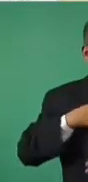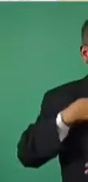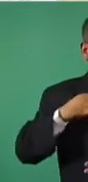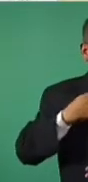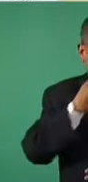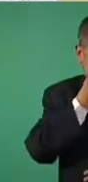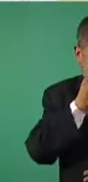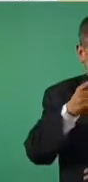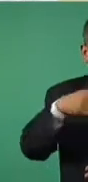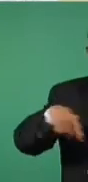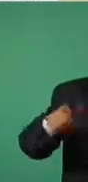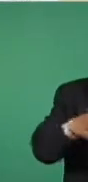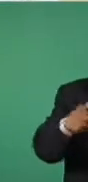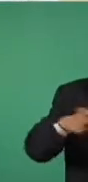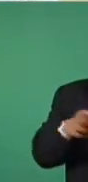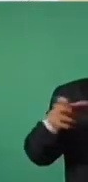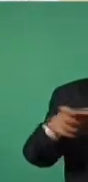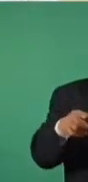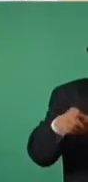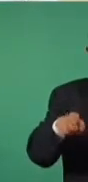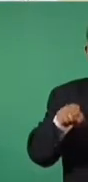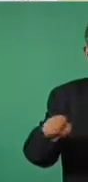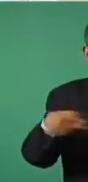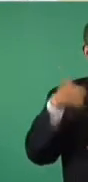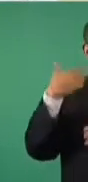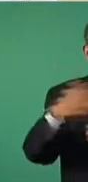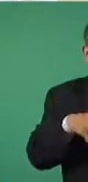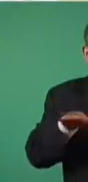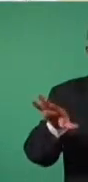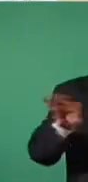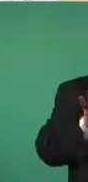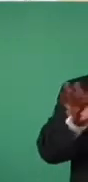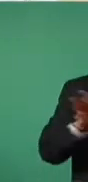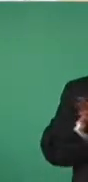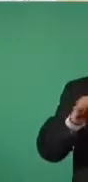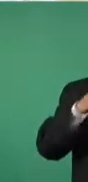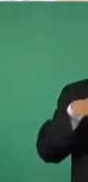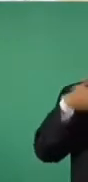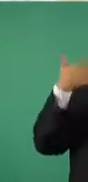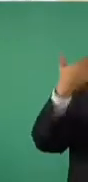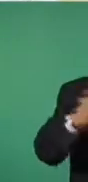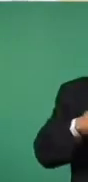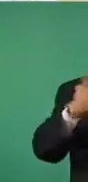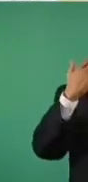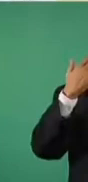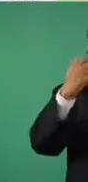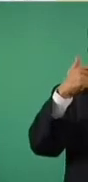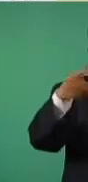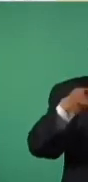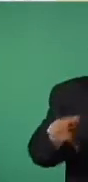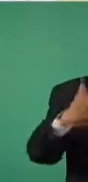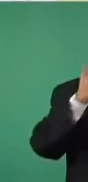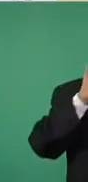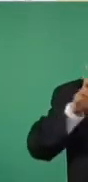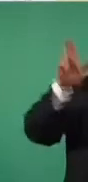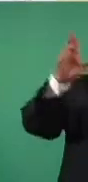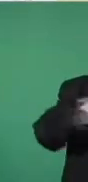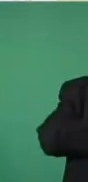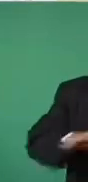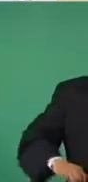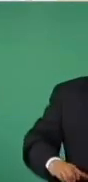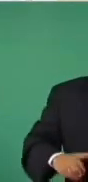el partido, en el proceso de selección de candidato a la presidencia de la República en su tiempo. La pregunta